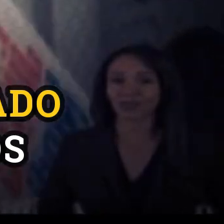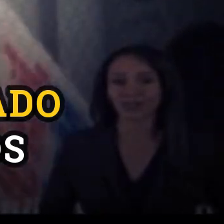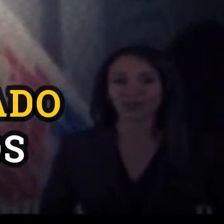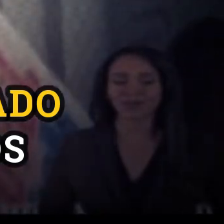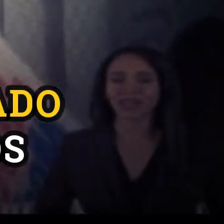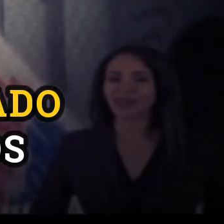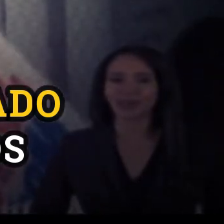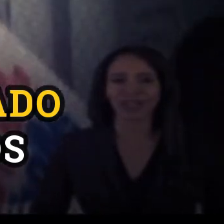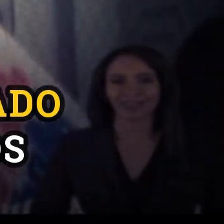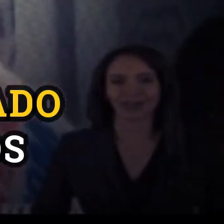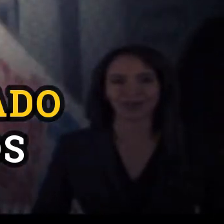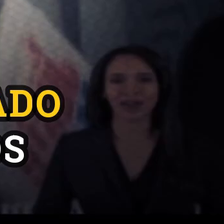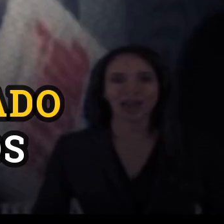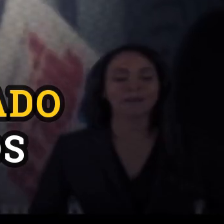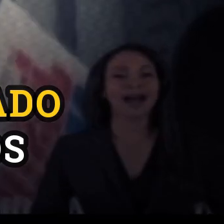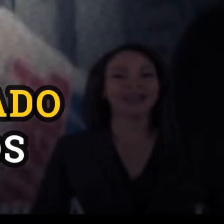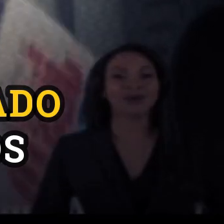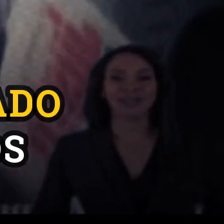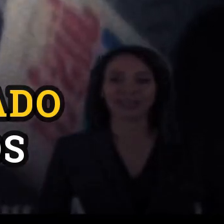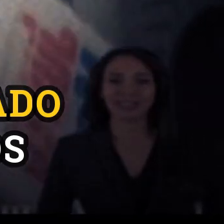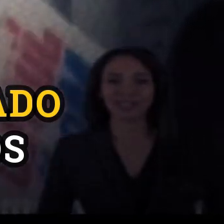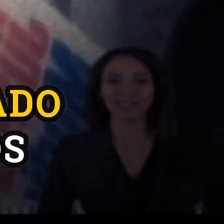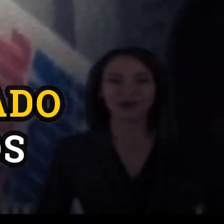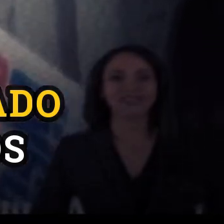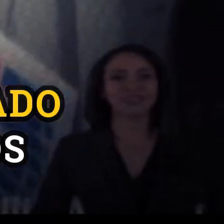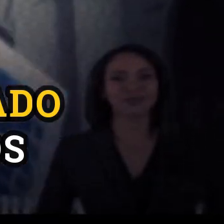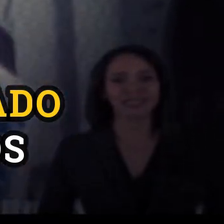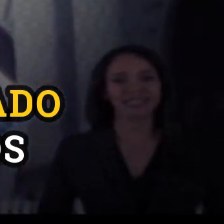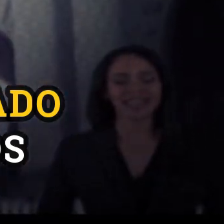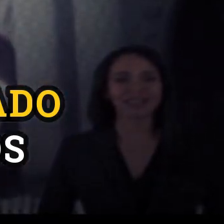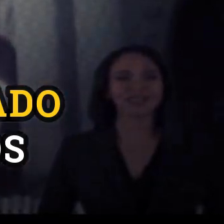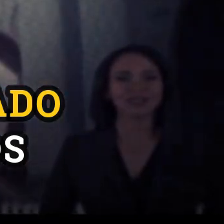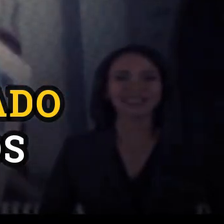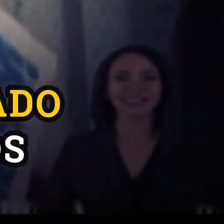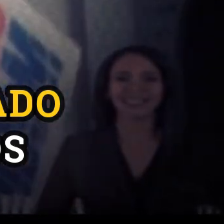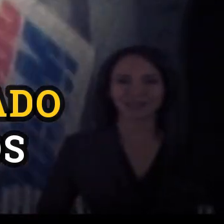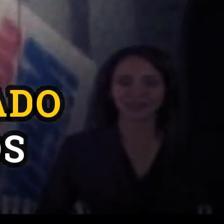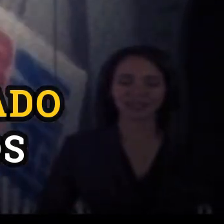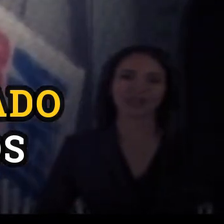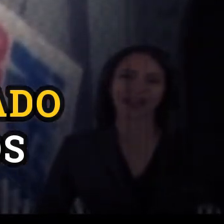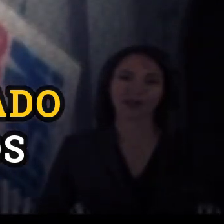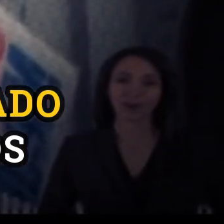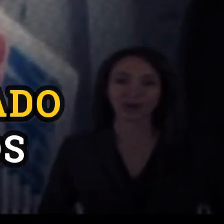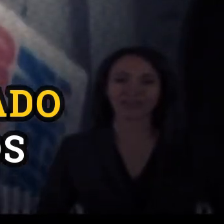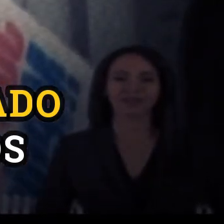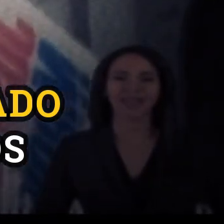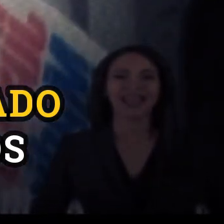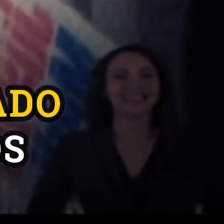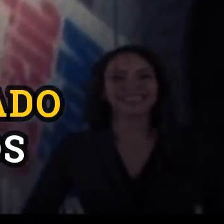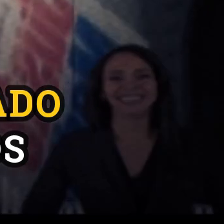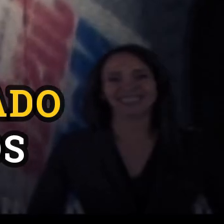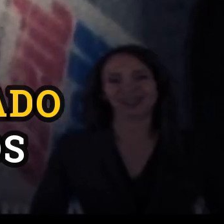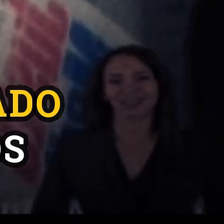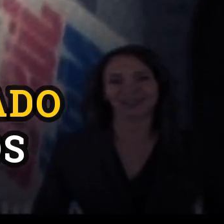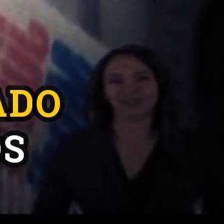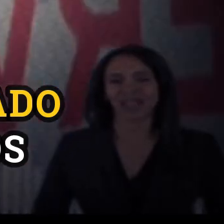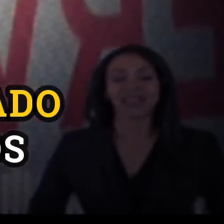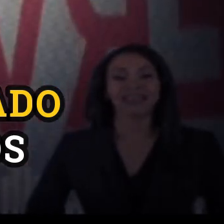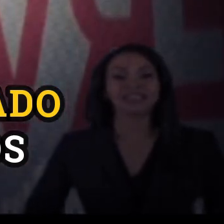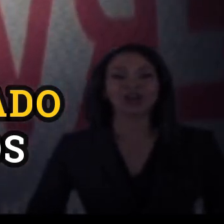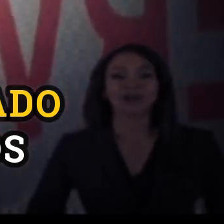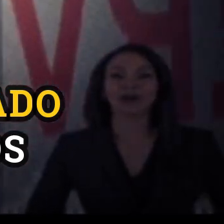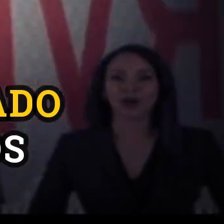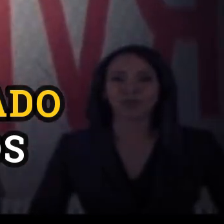funcionarios del estado todos tenemos seguro y esta fue una de las respuestas más polémicas por parte de los congresistas al descubrir que cuentan con Seguros